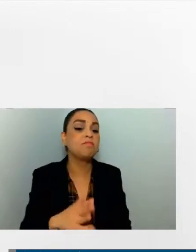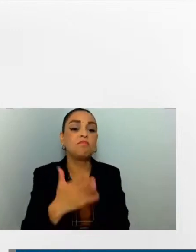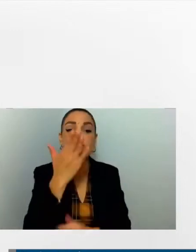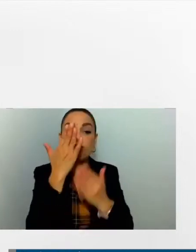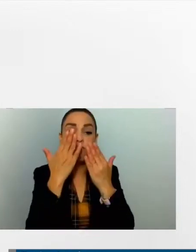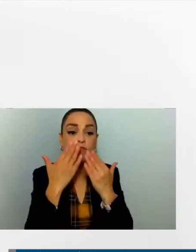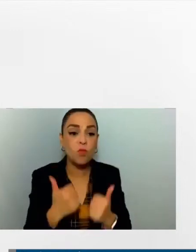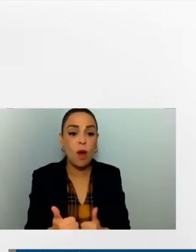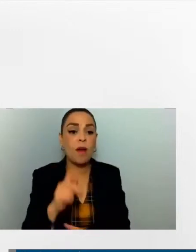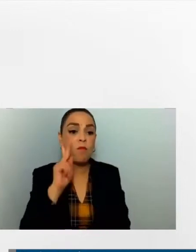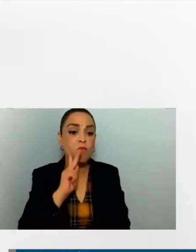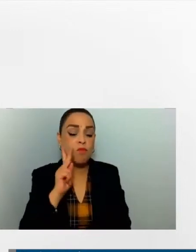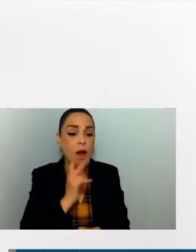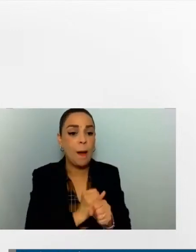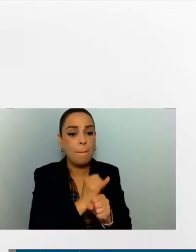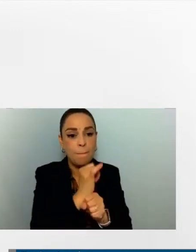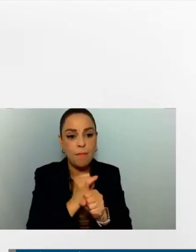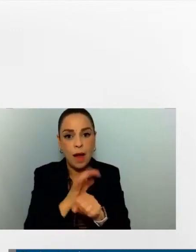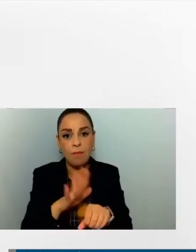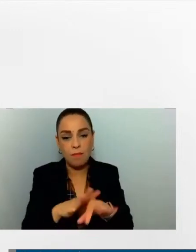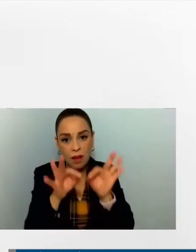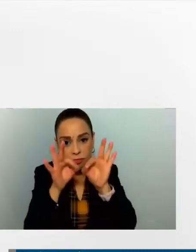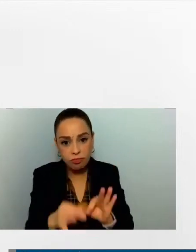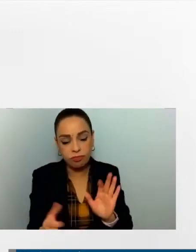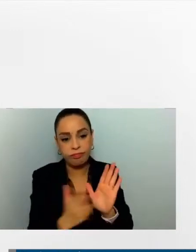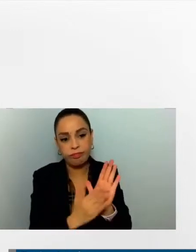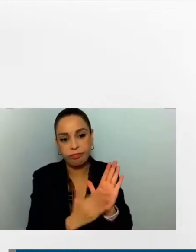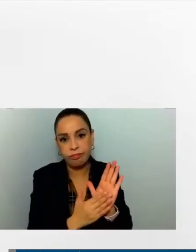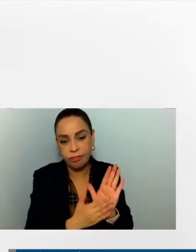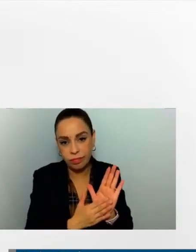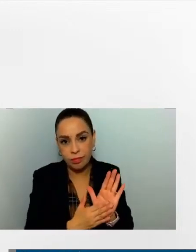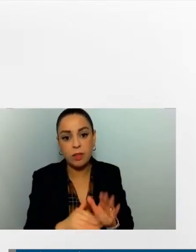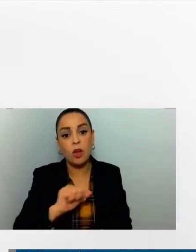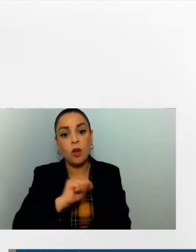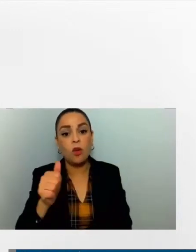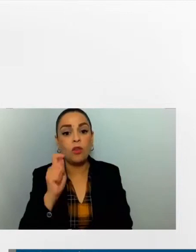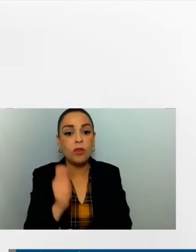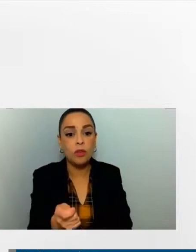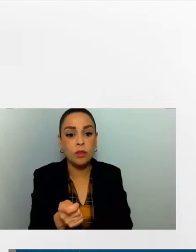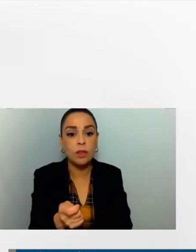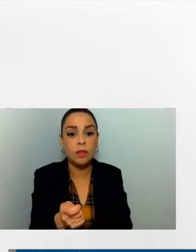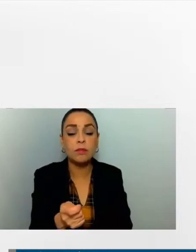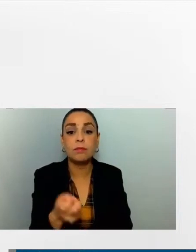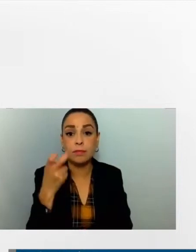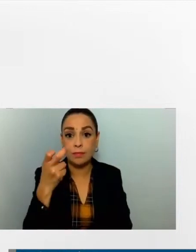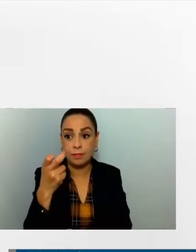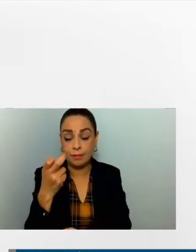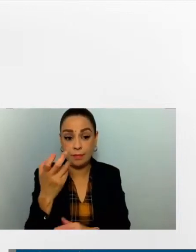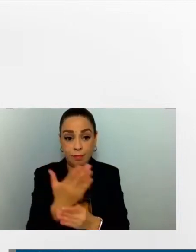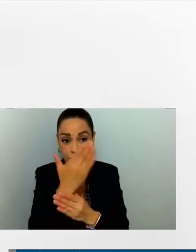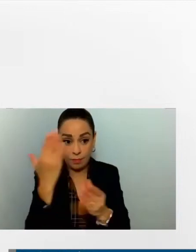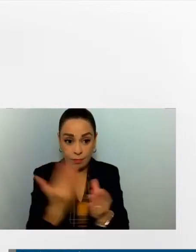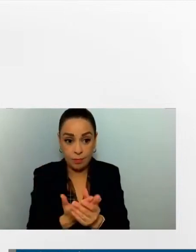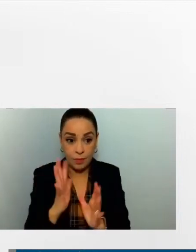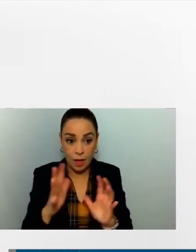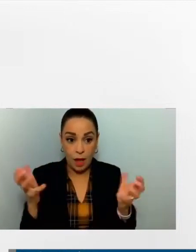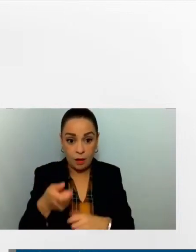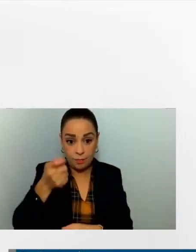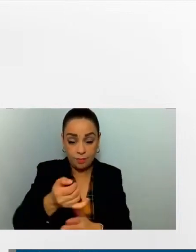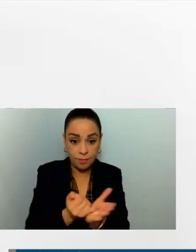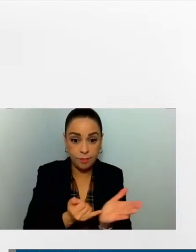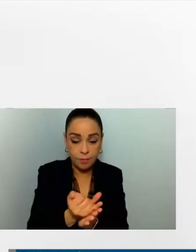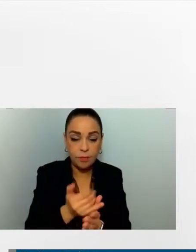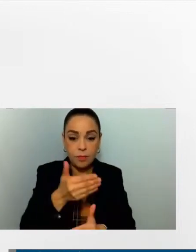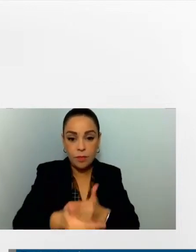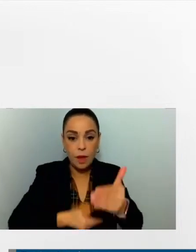empírica. El otro hecho importante es que este tipo de cuadernos jurisprudenciales avanza hacia una metodología